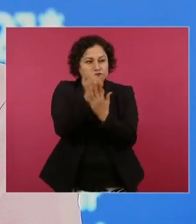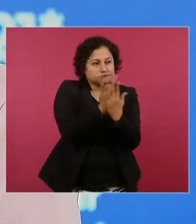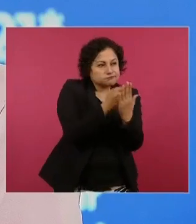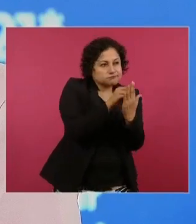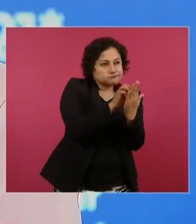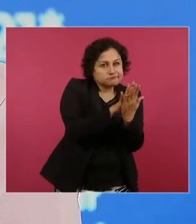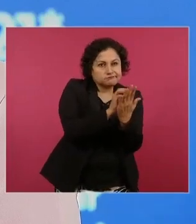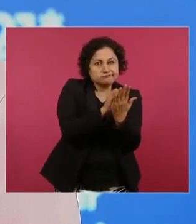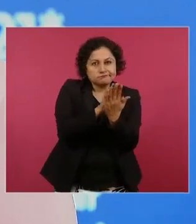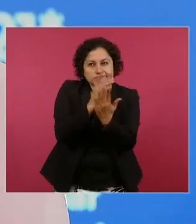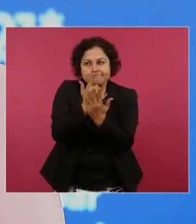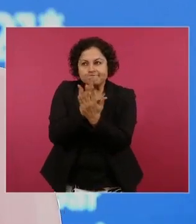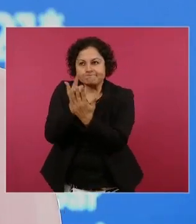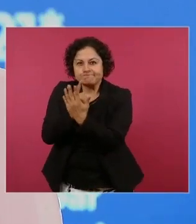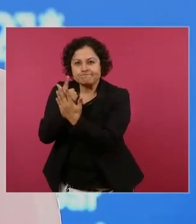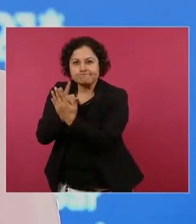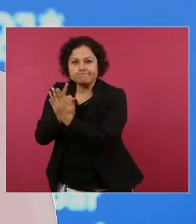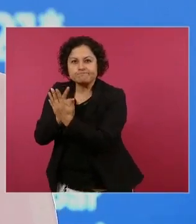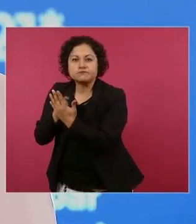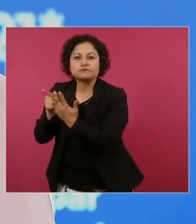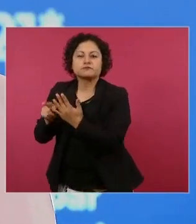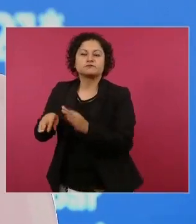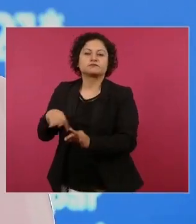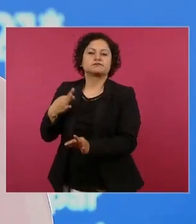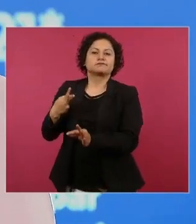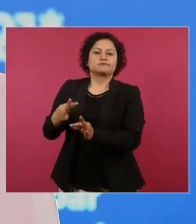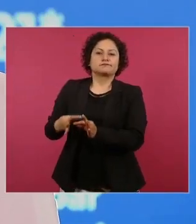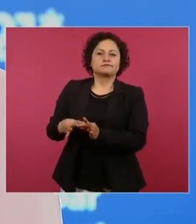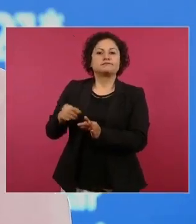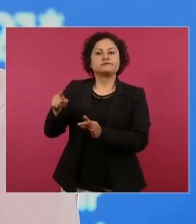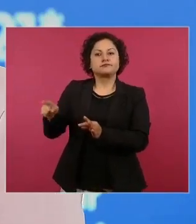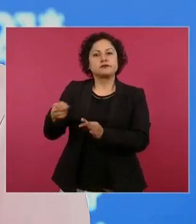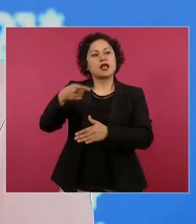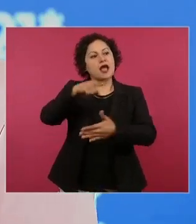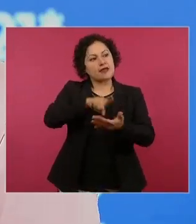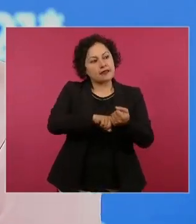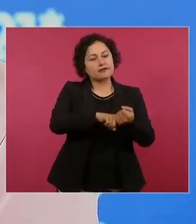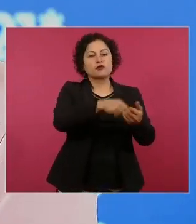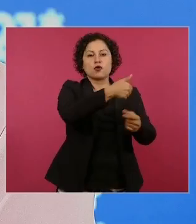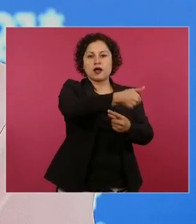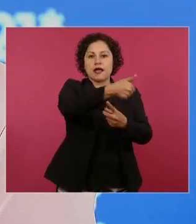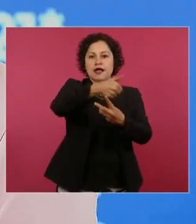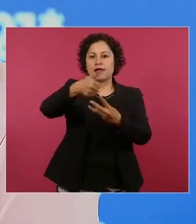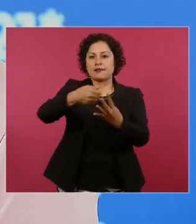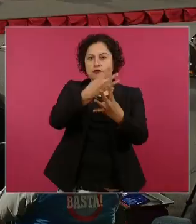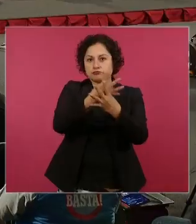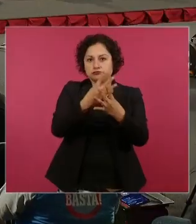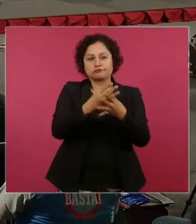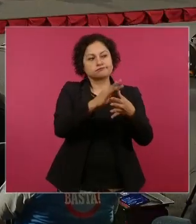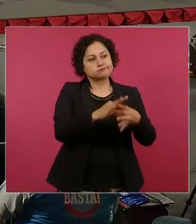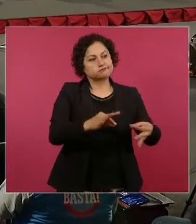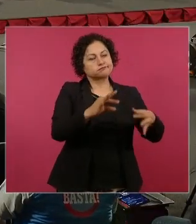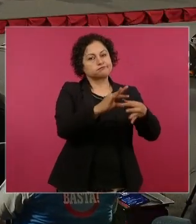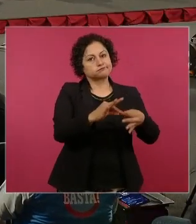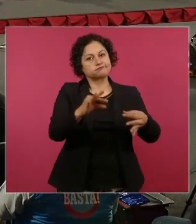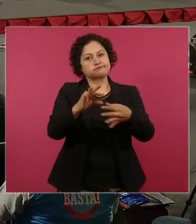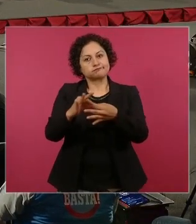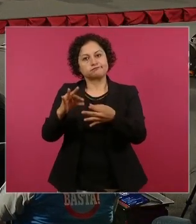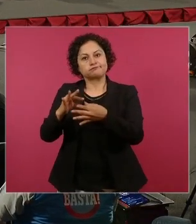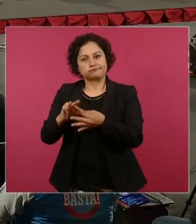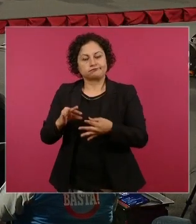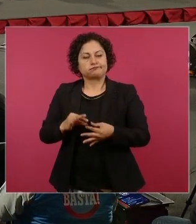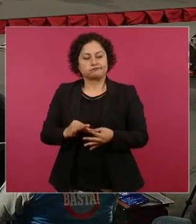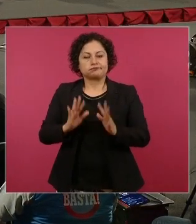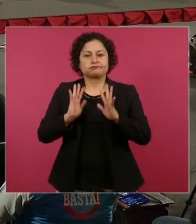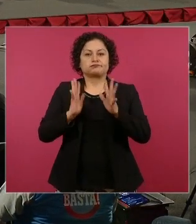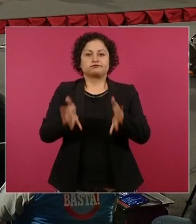se encargó de difundir los requisitos entre los internos. Decir que la emisión de los votos en